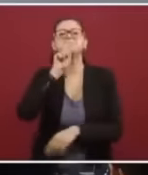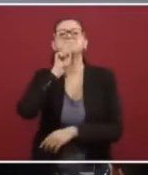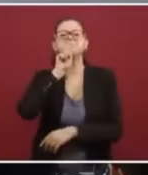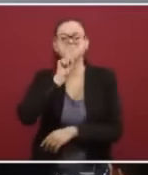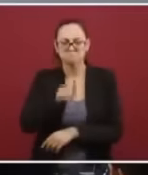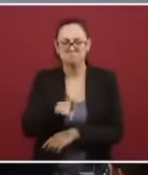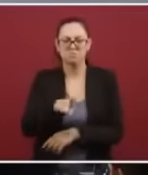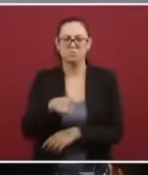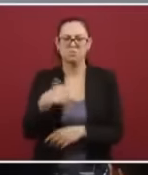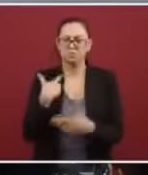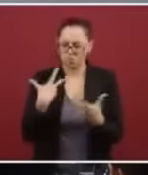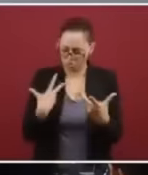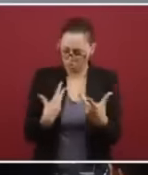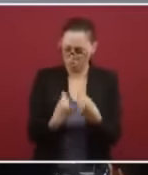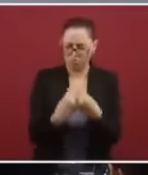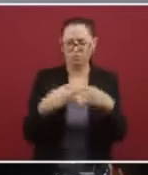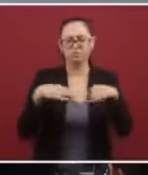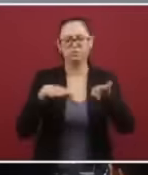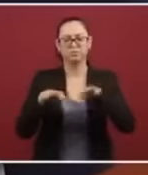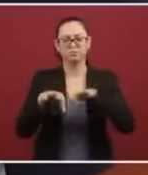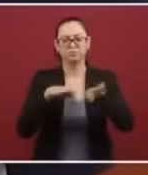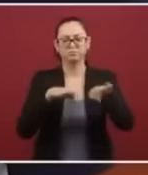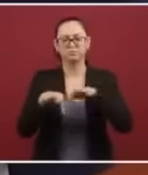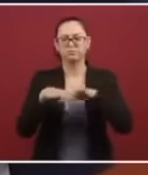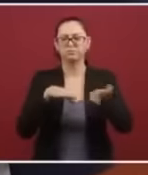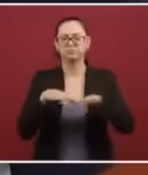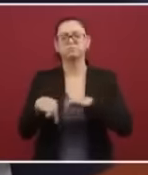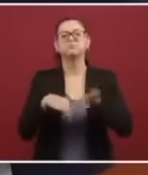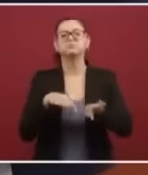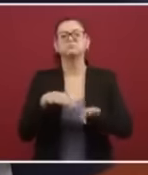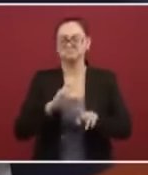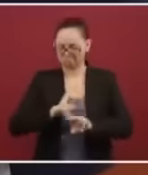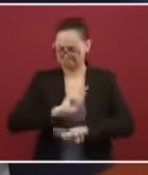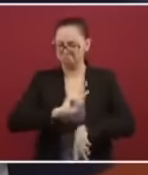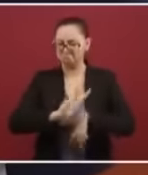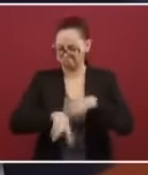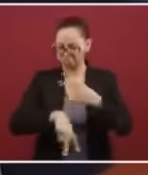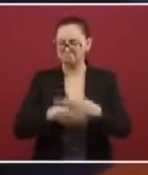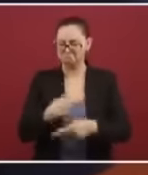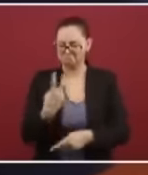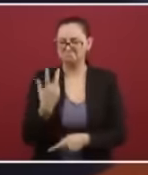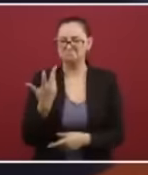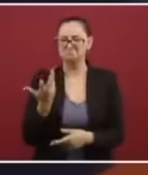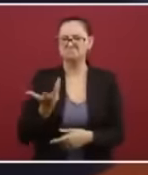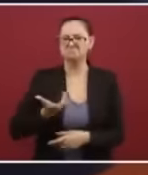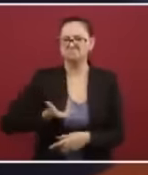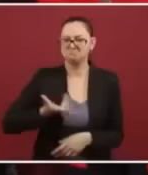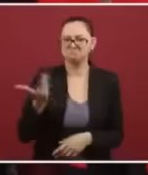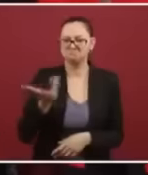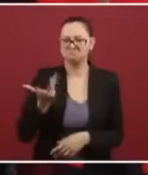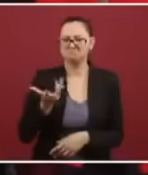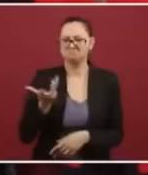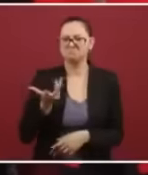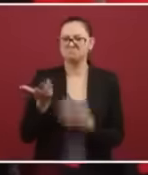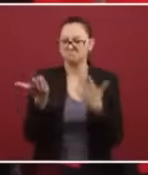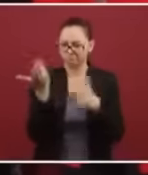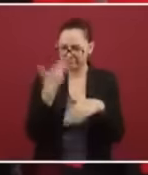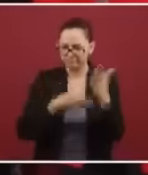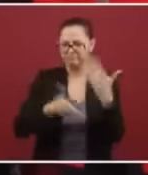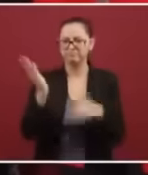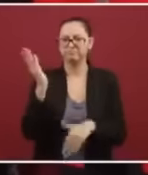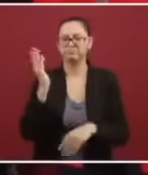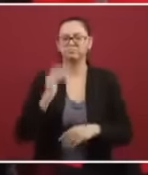para trabajar con usted y que vamos a hacer todo lo posible por salir adelante.